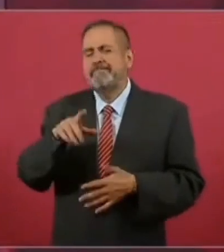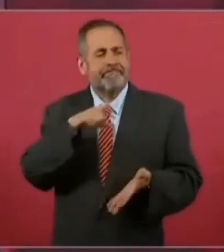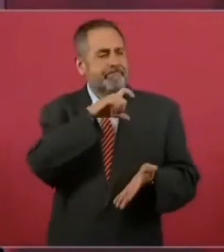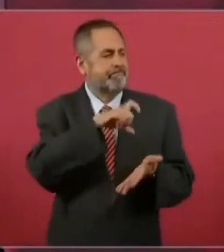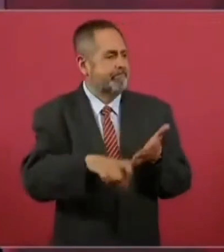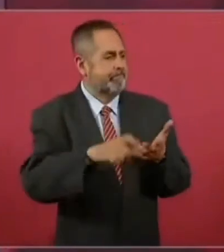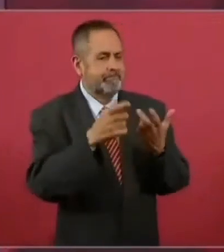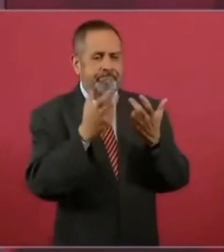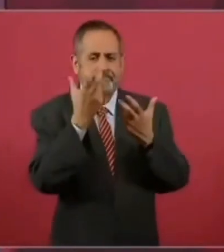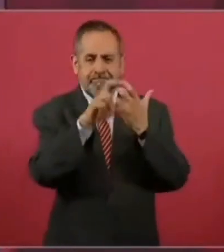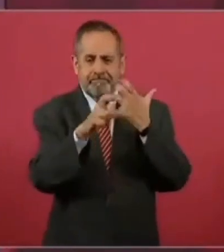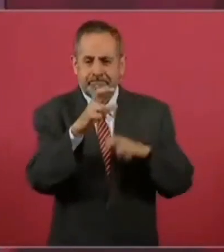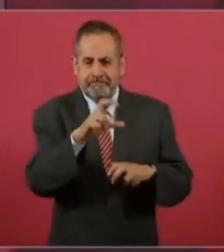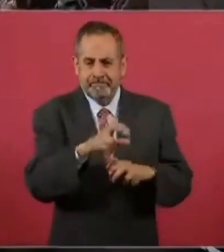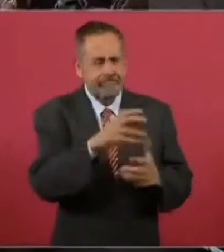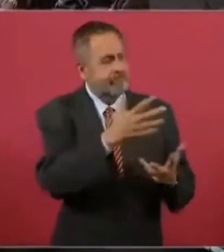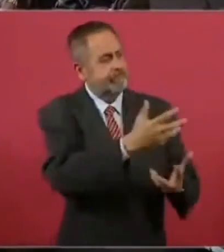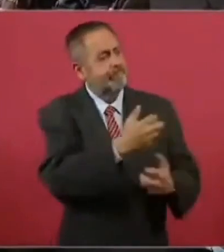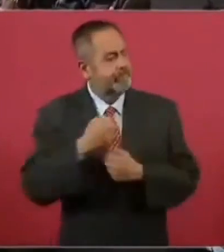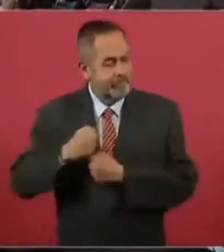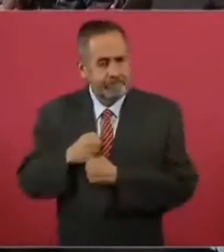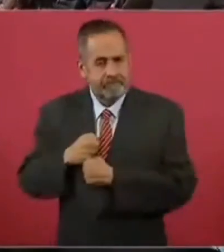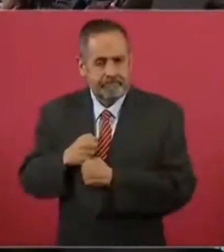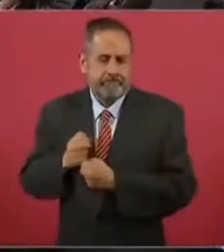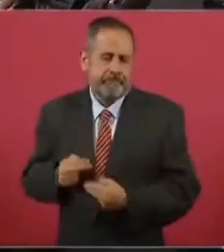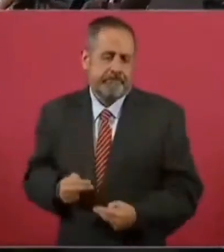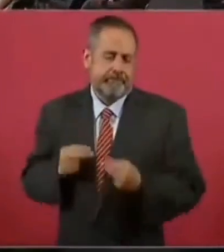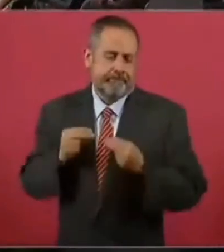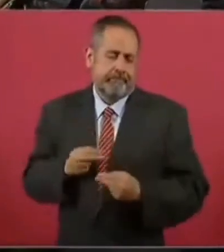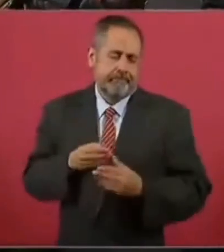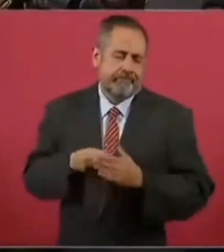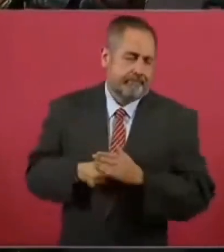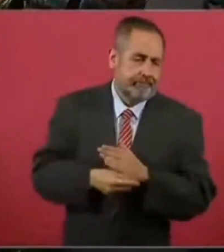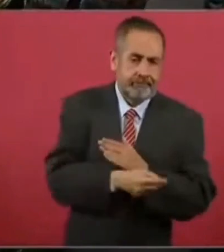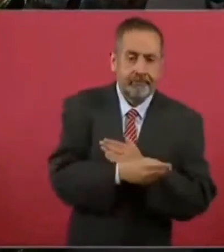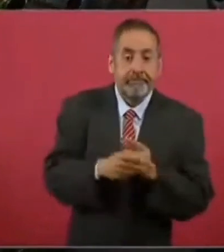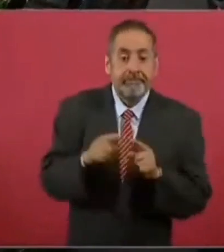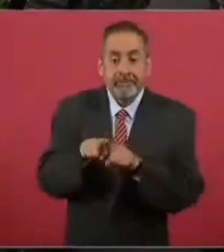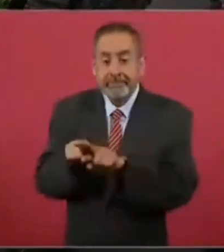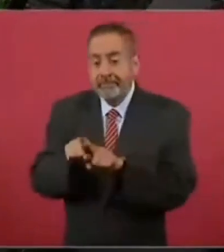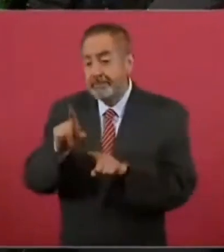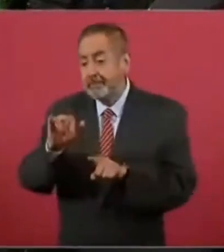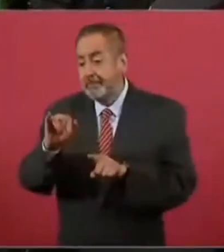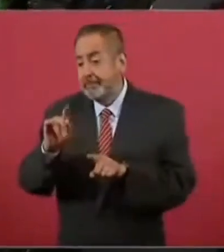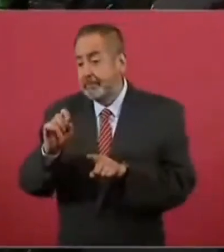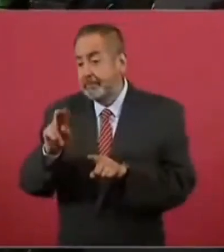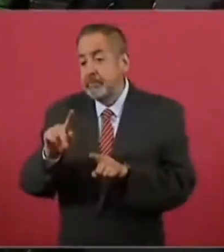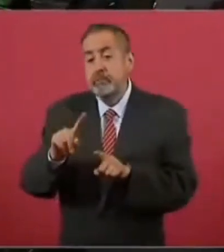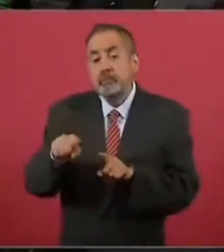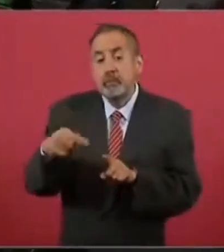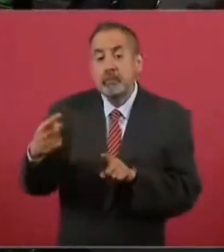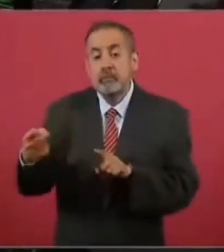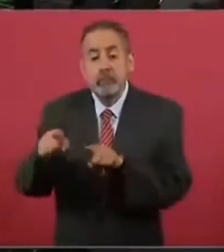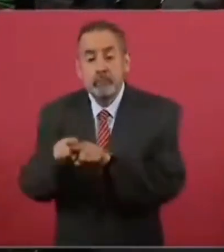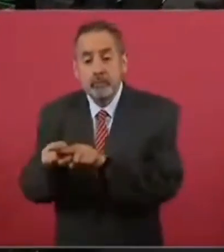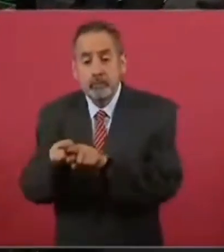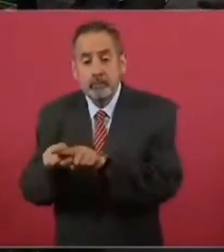las acciones. Claro que hay negocios porque el hermano de Limantur y otro señor